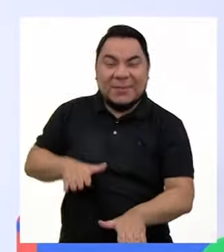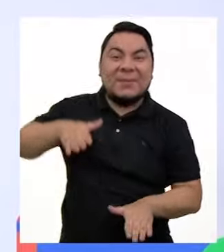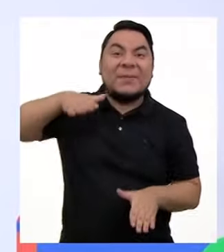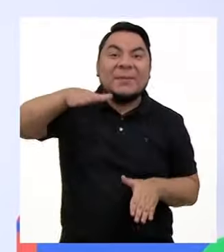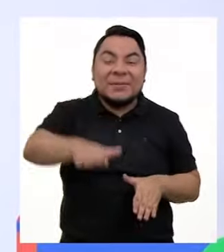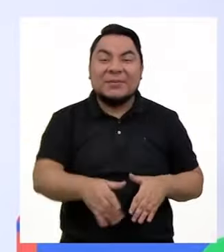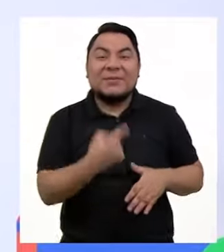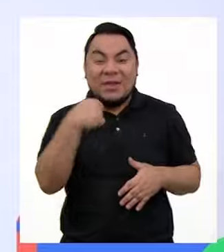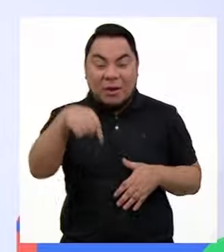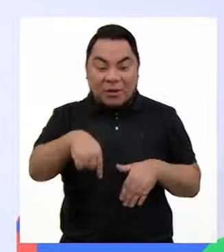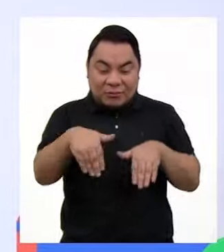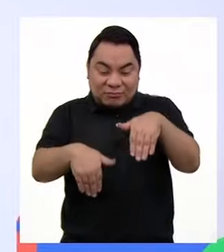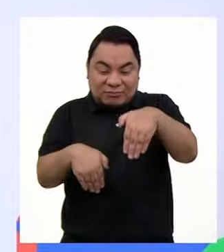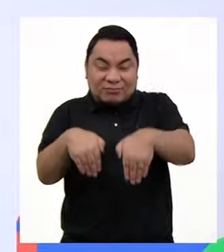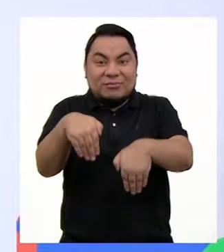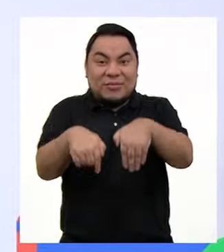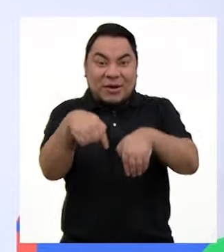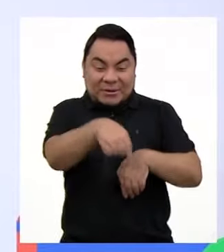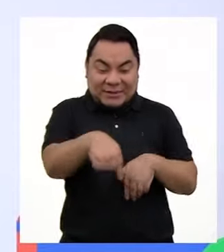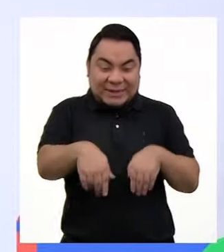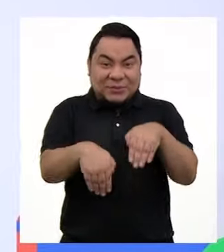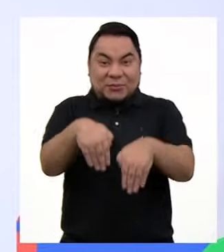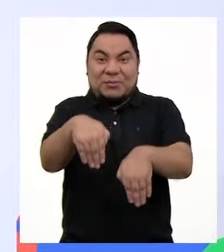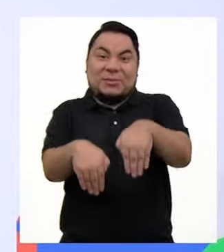Nuevamente con la punta de los pies.